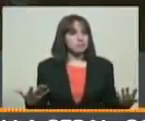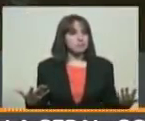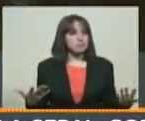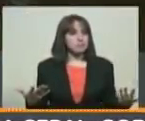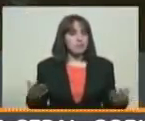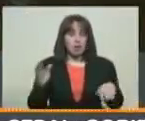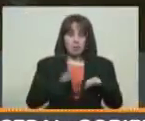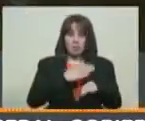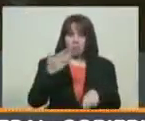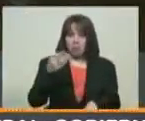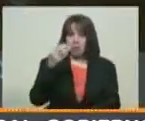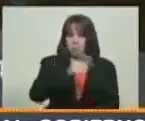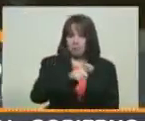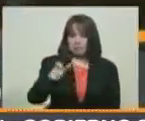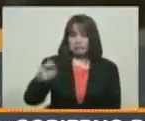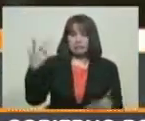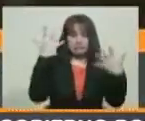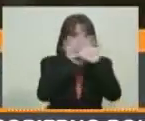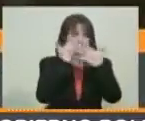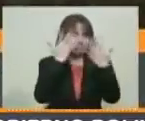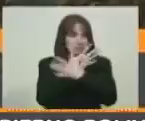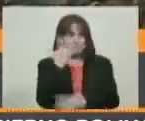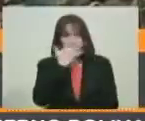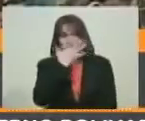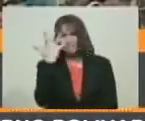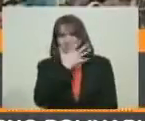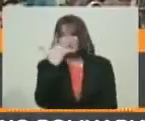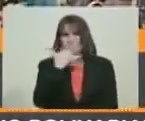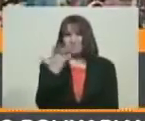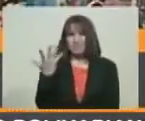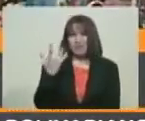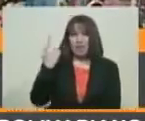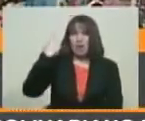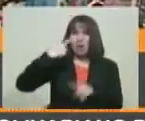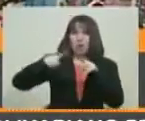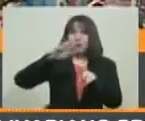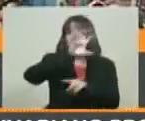Porque hay gente que está bien confundida en el exterior